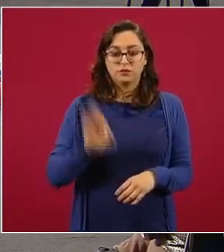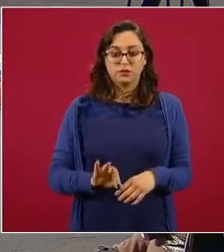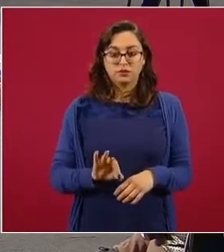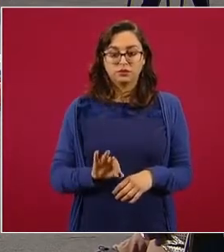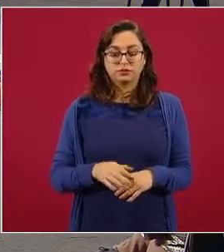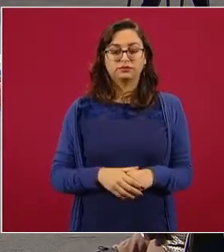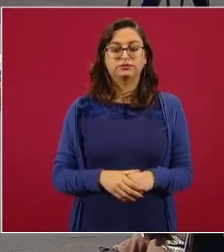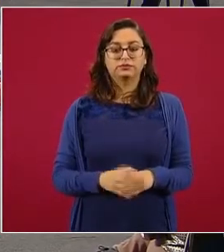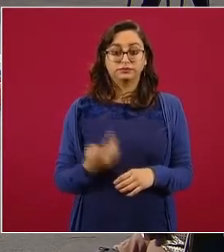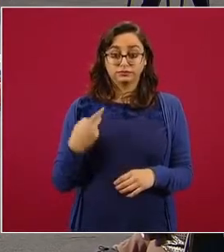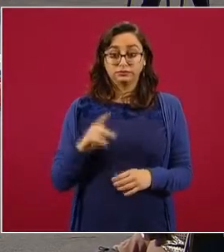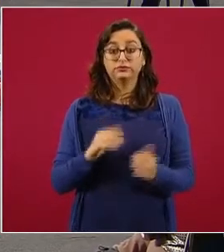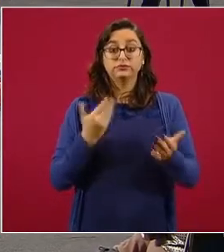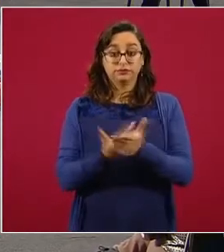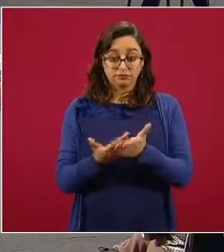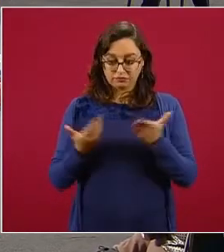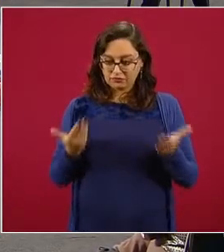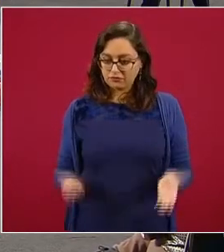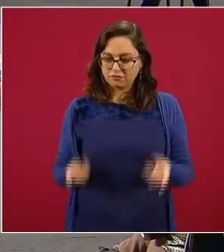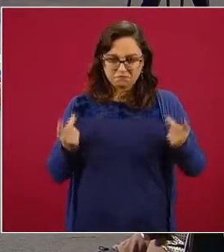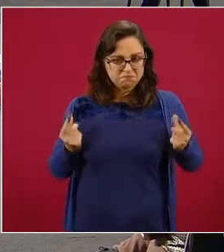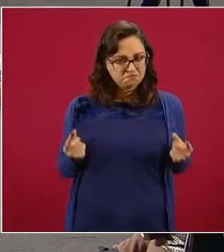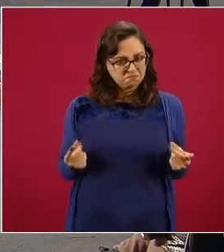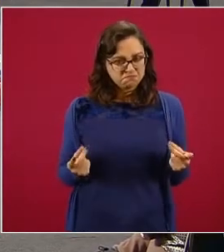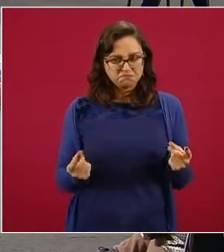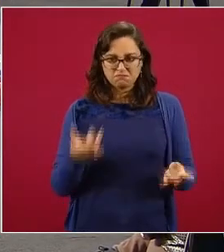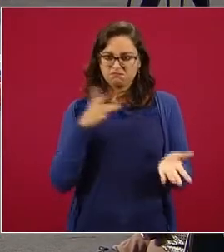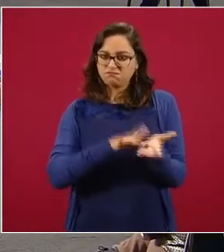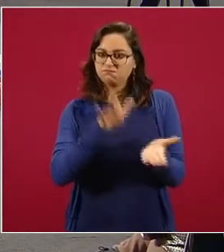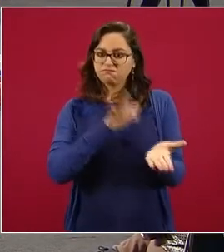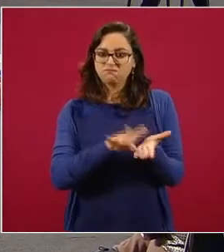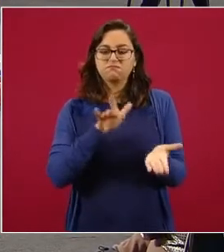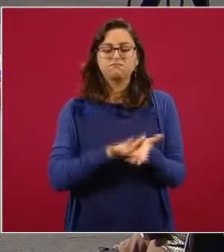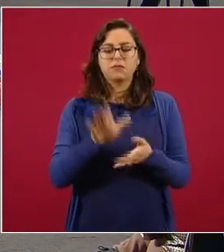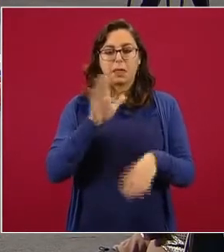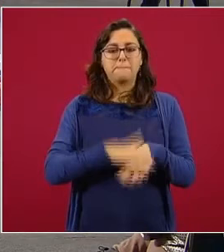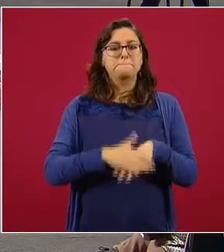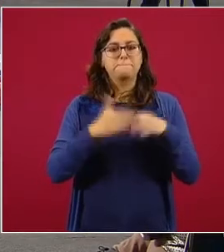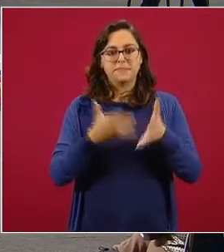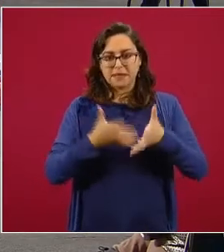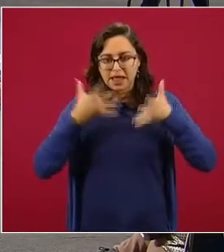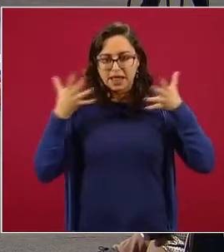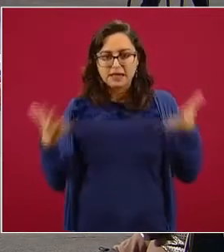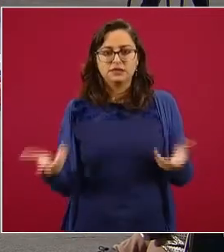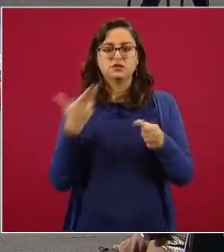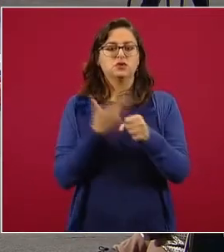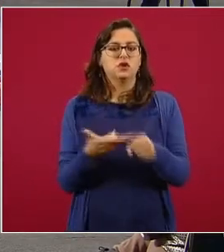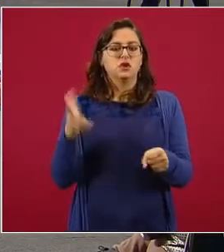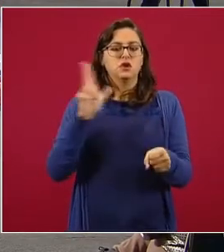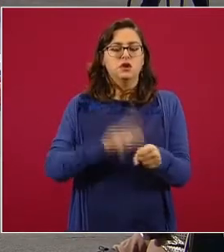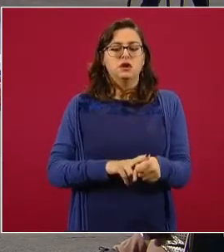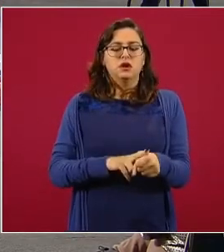pero con las medidas que estamos tomando se va a ampliar la capacidad hospitalaria